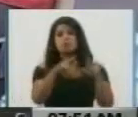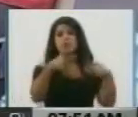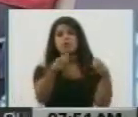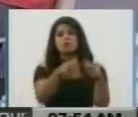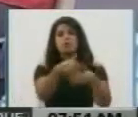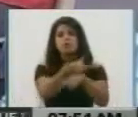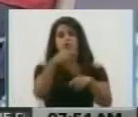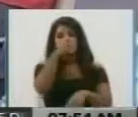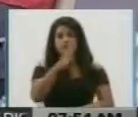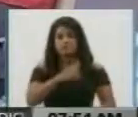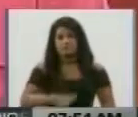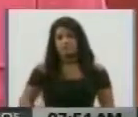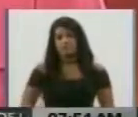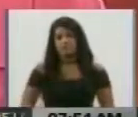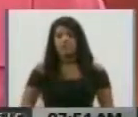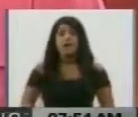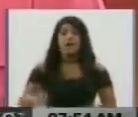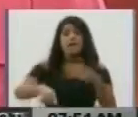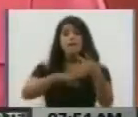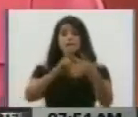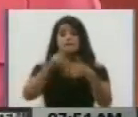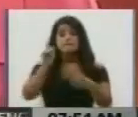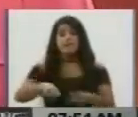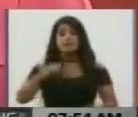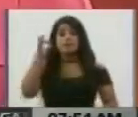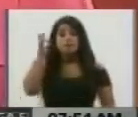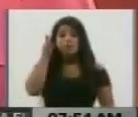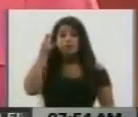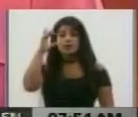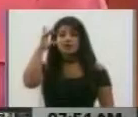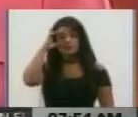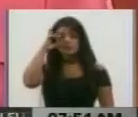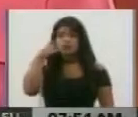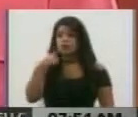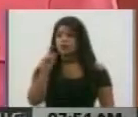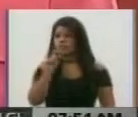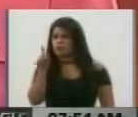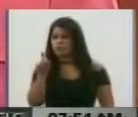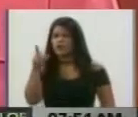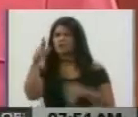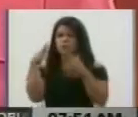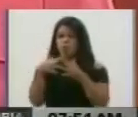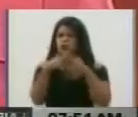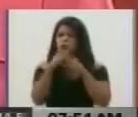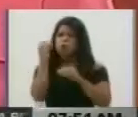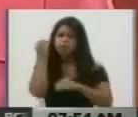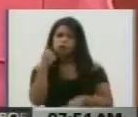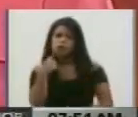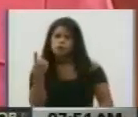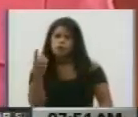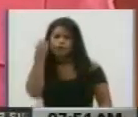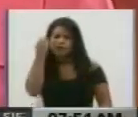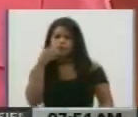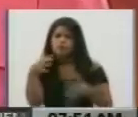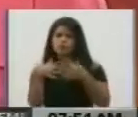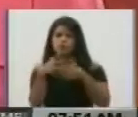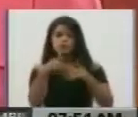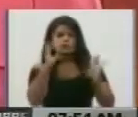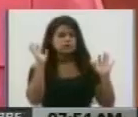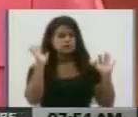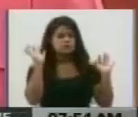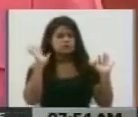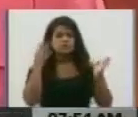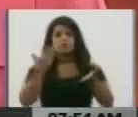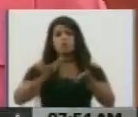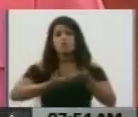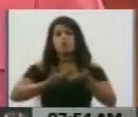muy diplomáticamente, ella, y aquí está recogido, cuando yo le pregunto sobre el papel de los Estados Unidos, ella, digamos, dice que no hay ninguna evidencia